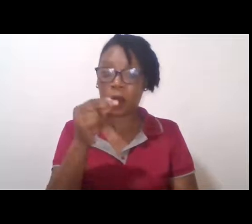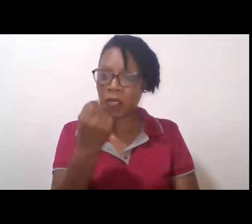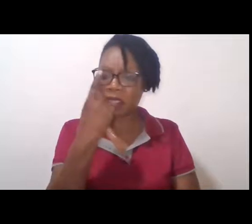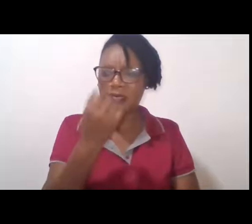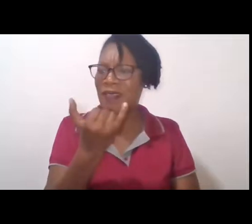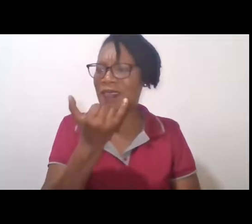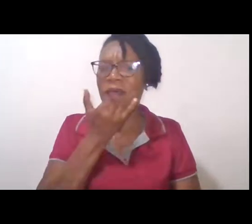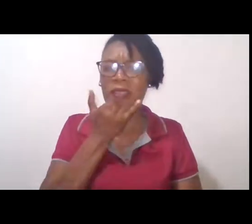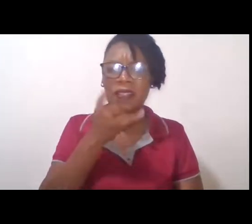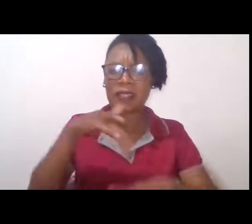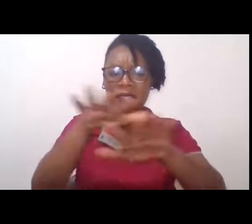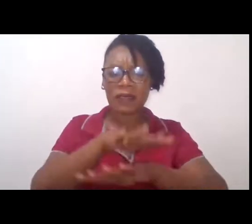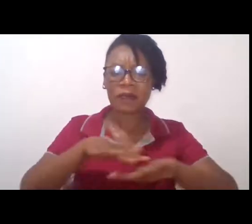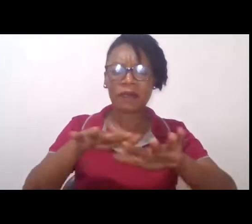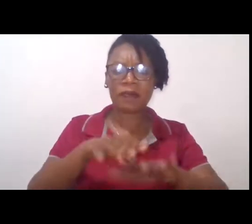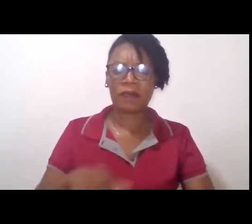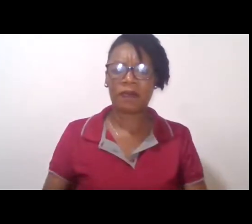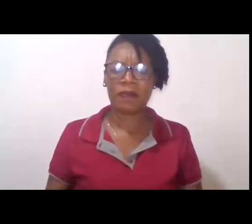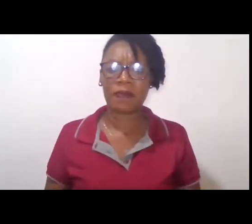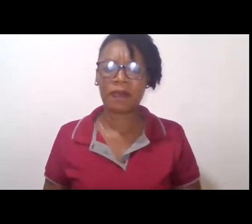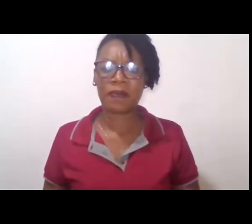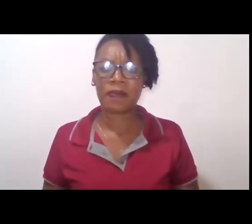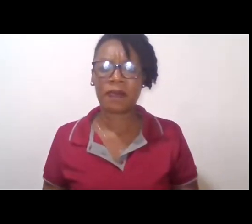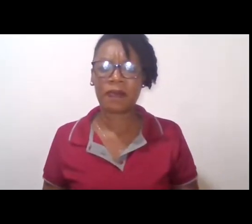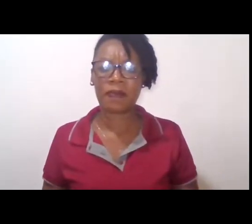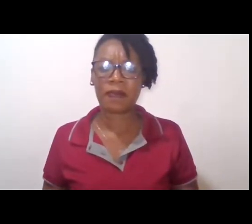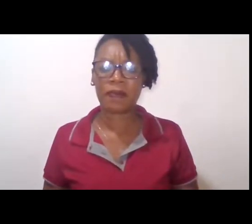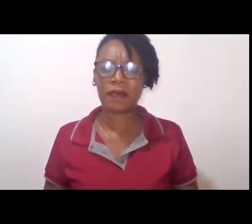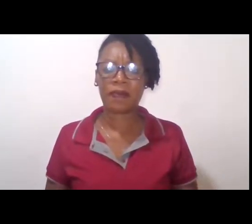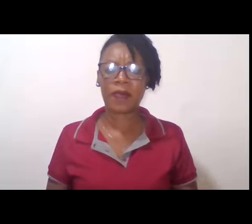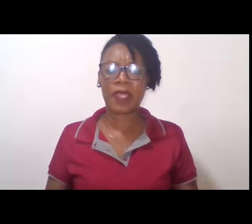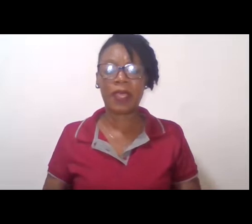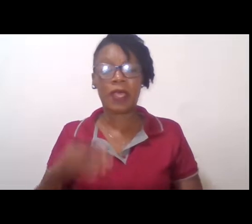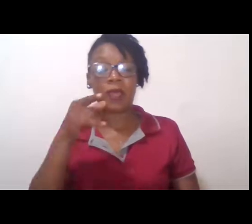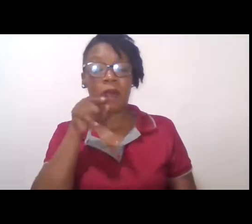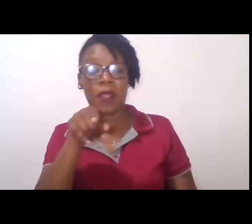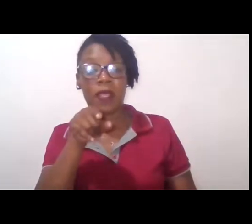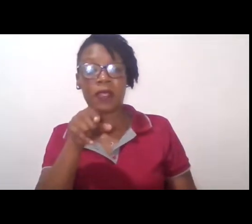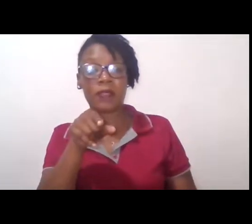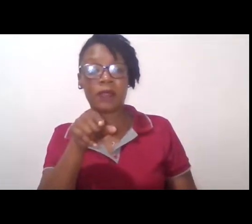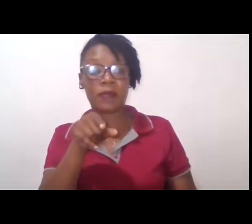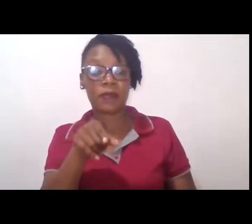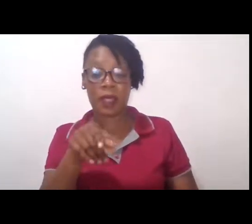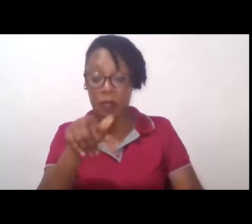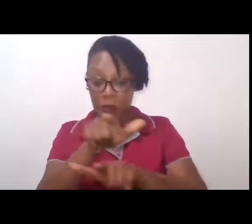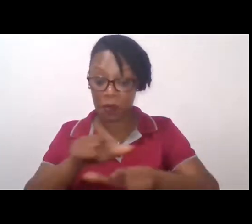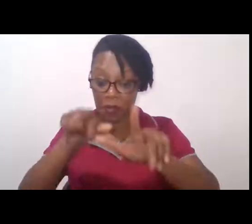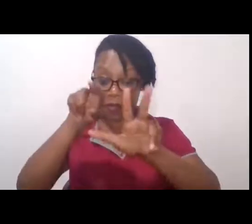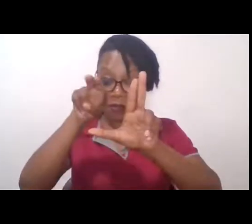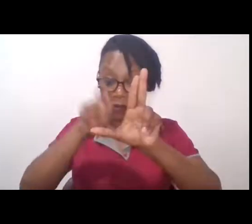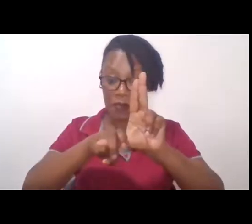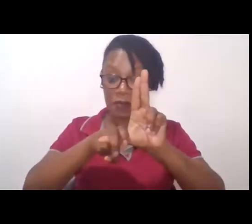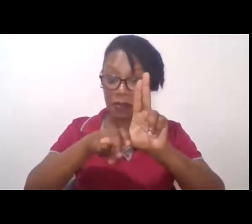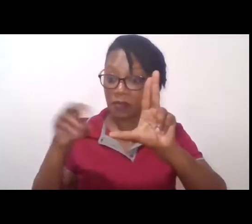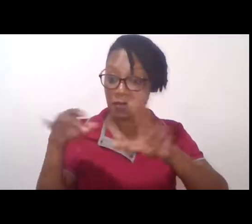escenario. Por eso es que la estabilidad del lugar donde se siente el estudiante o el niño va